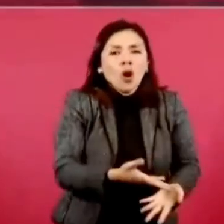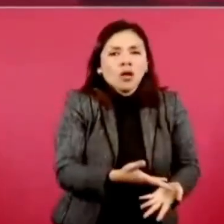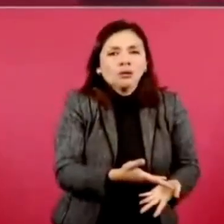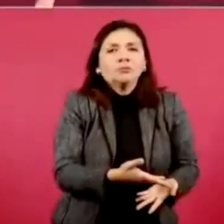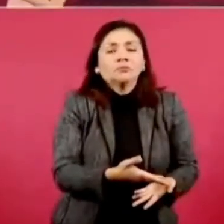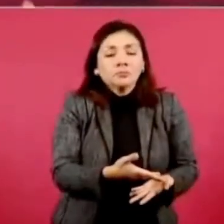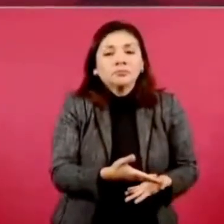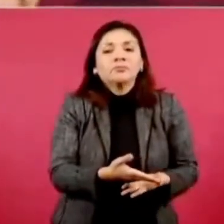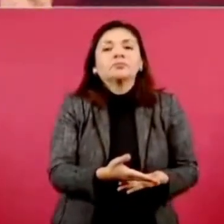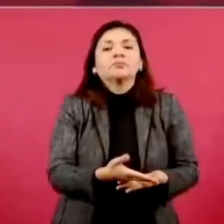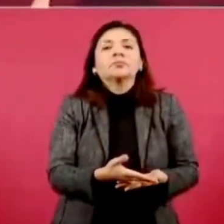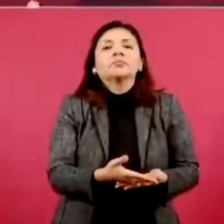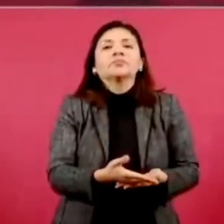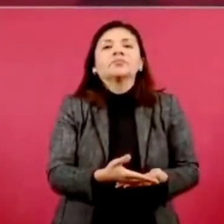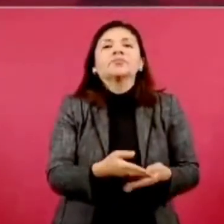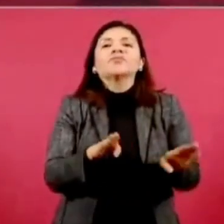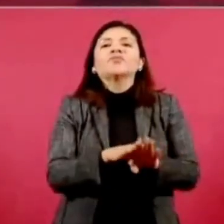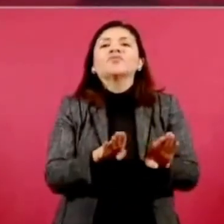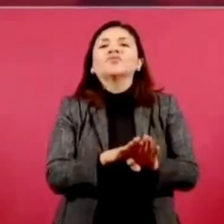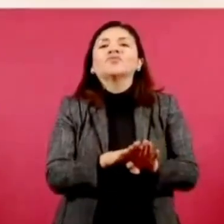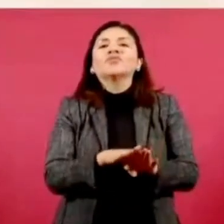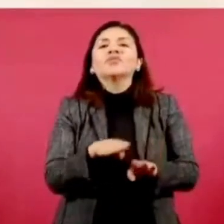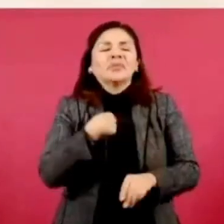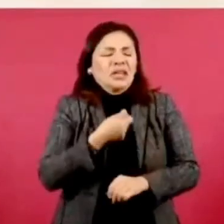los maiciaban, como decía Porfirio Díaz.